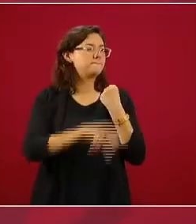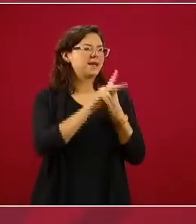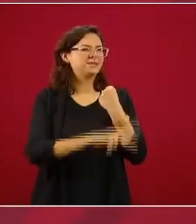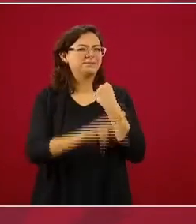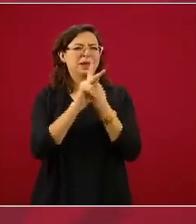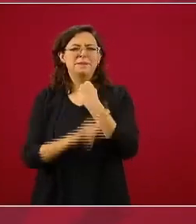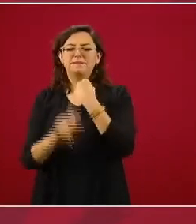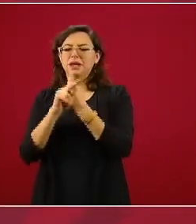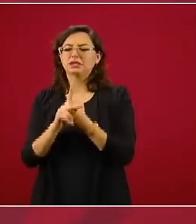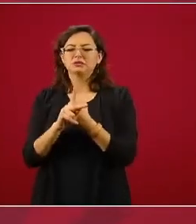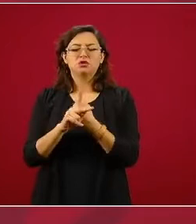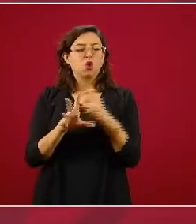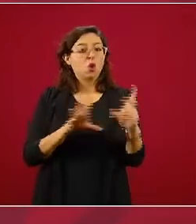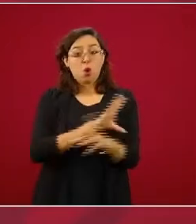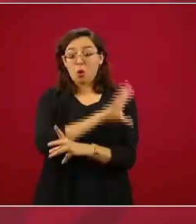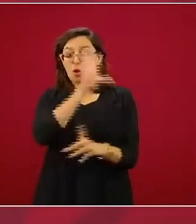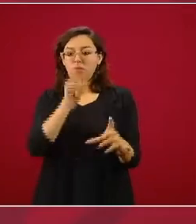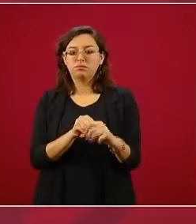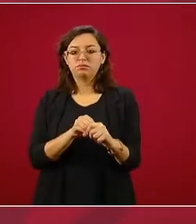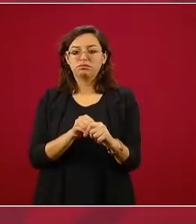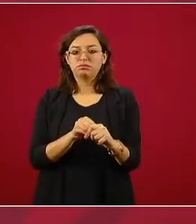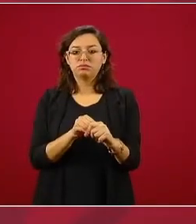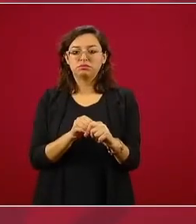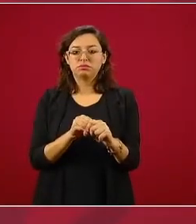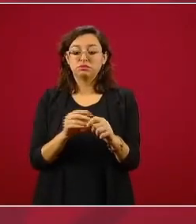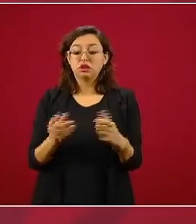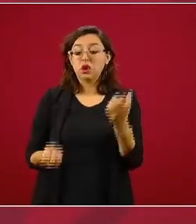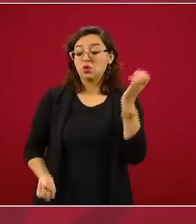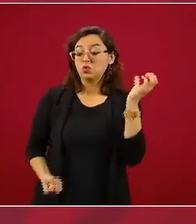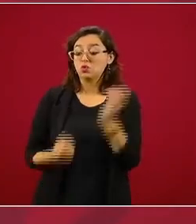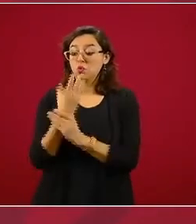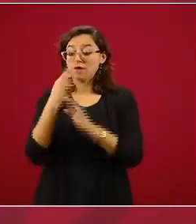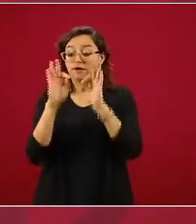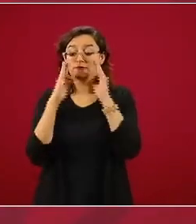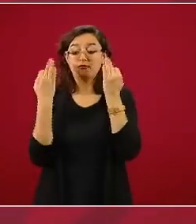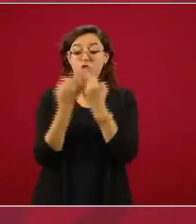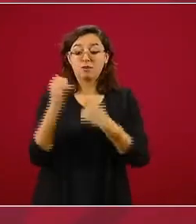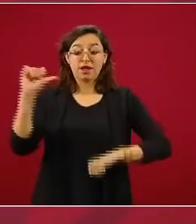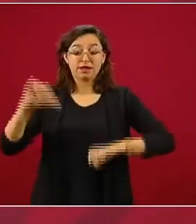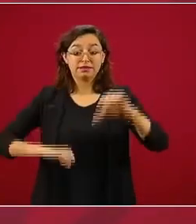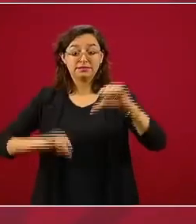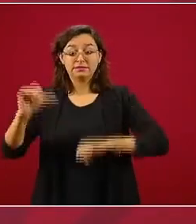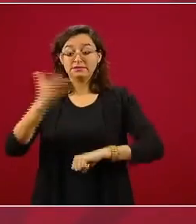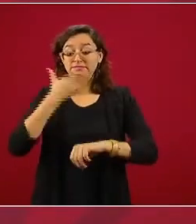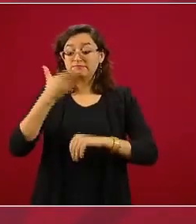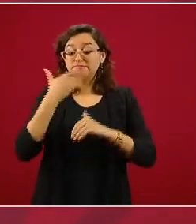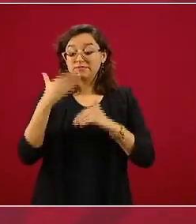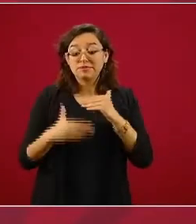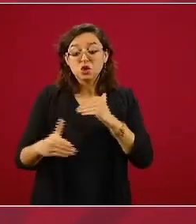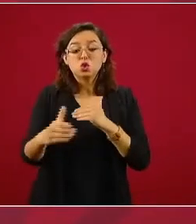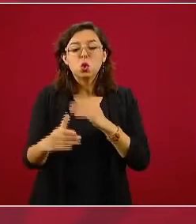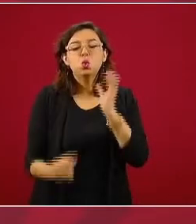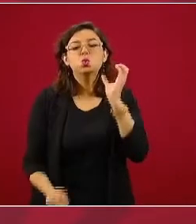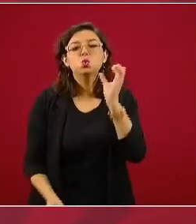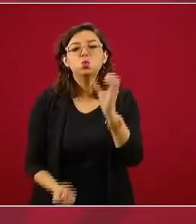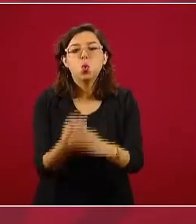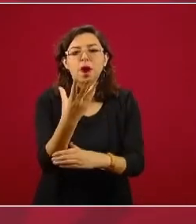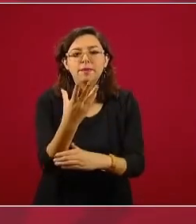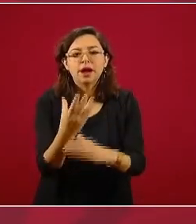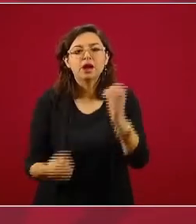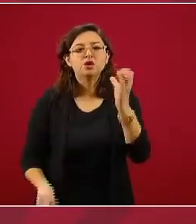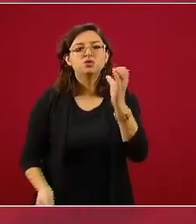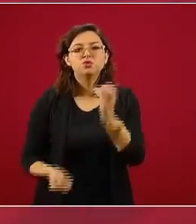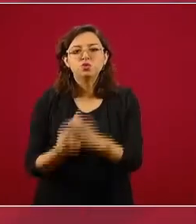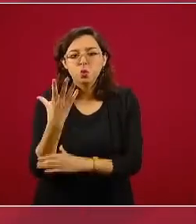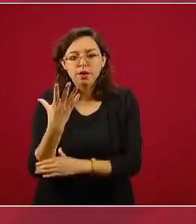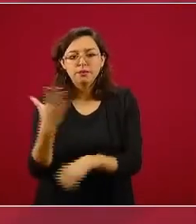del mundo, esta experiencia de retorno a la nueva normalidad es nueva. Es nueva porque el